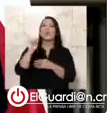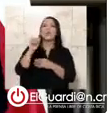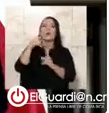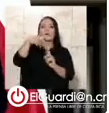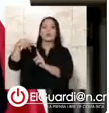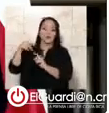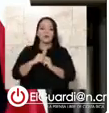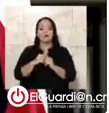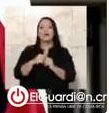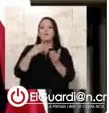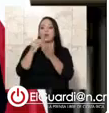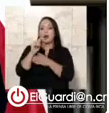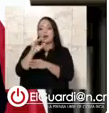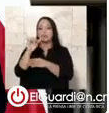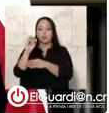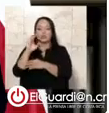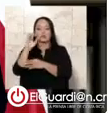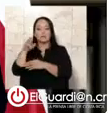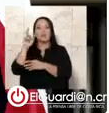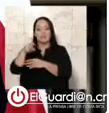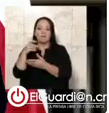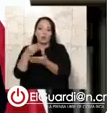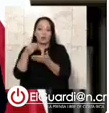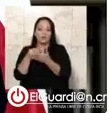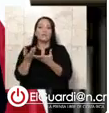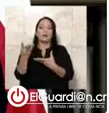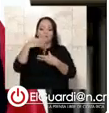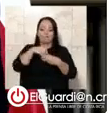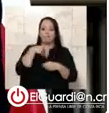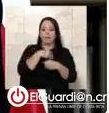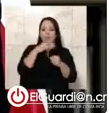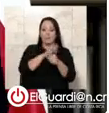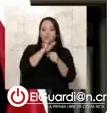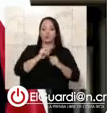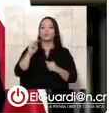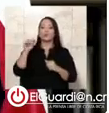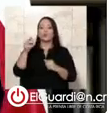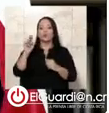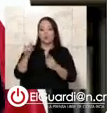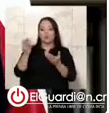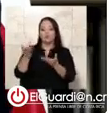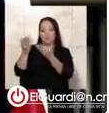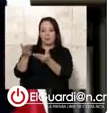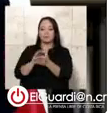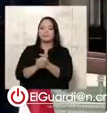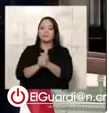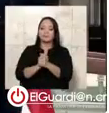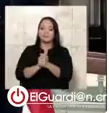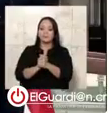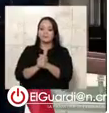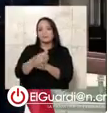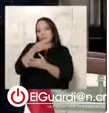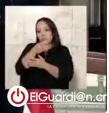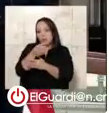las acciones que Costa Rica tiene que comprar para ser miembro pleno. Don Nogui le va a dar a usted, si me lo permite sugerirle,